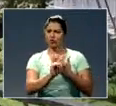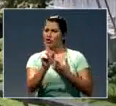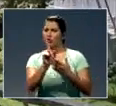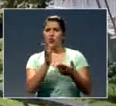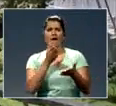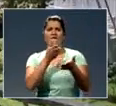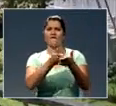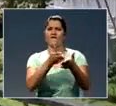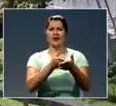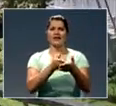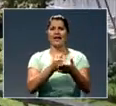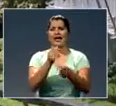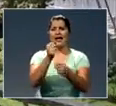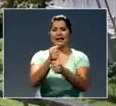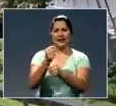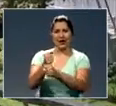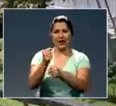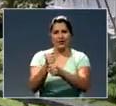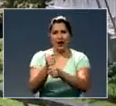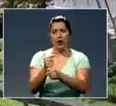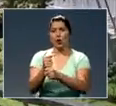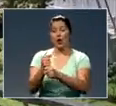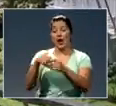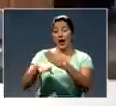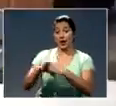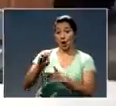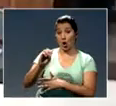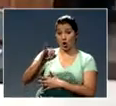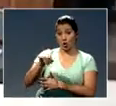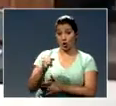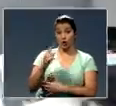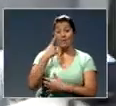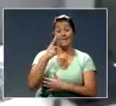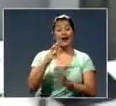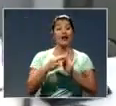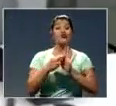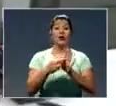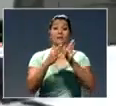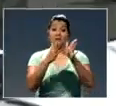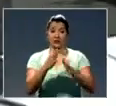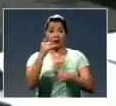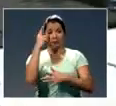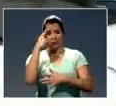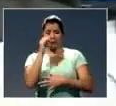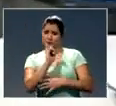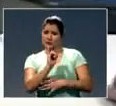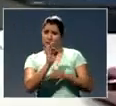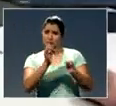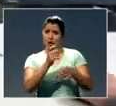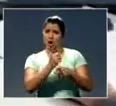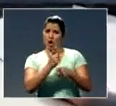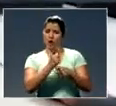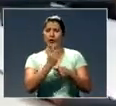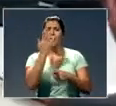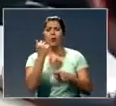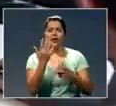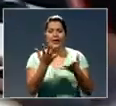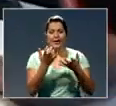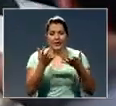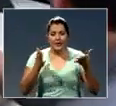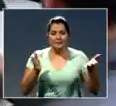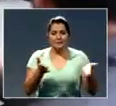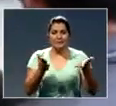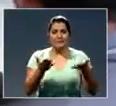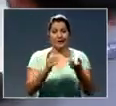funcionamiento y organización del Poder Judicial. Para representantes del Foro de Justicia la posición es adecuada ya que vienen impulsando reformas para elegir a